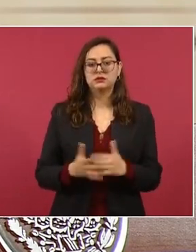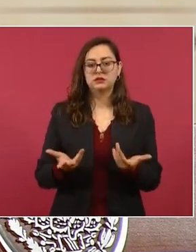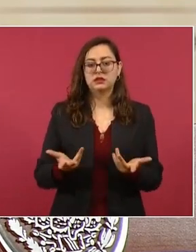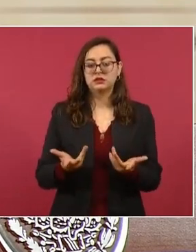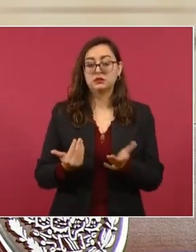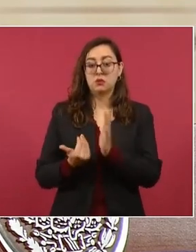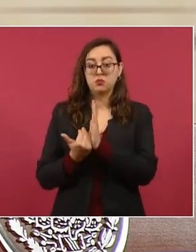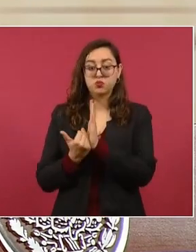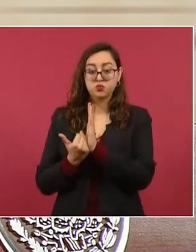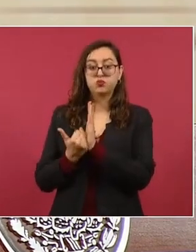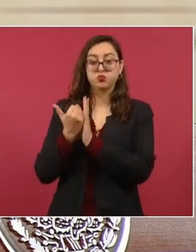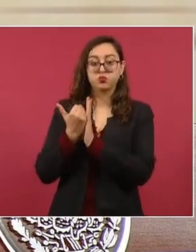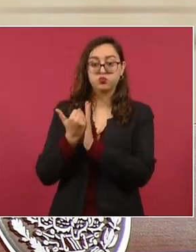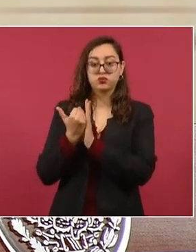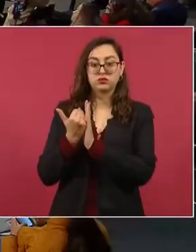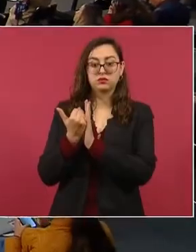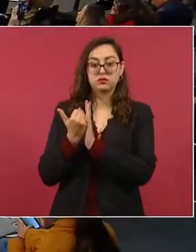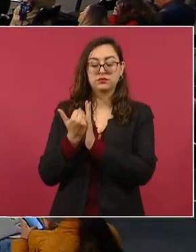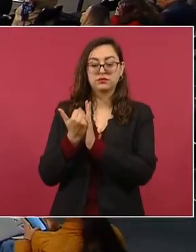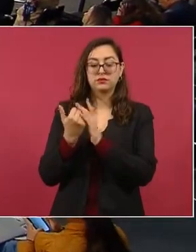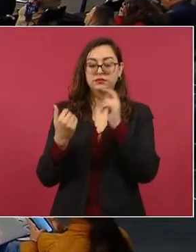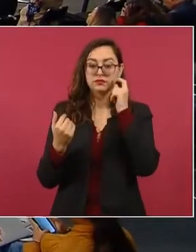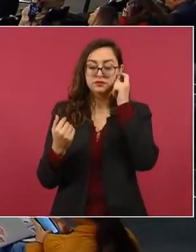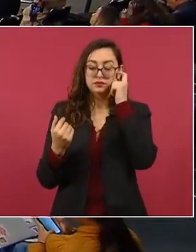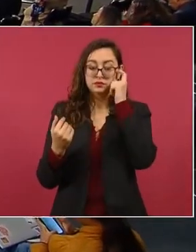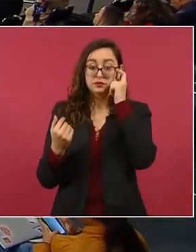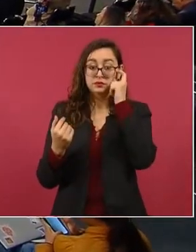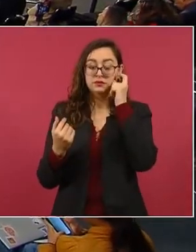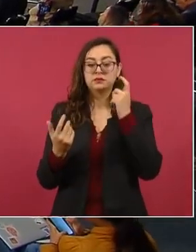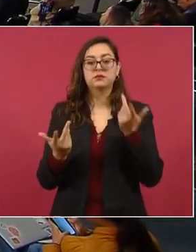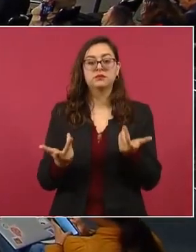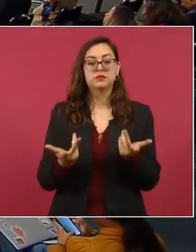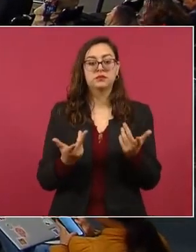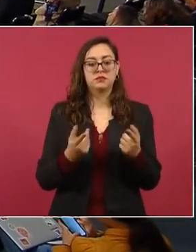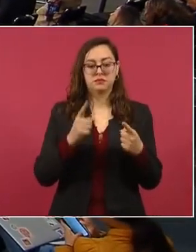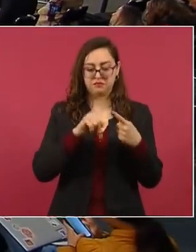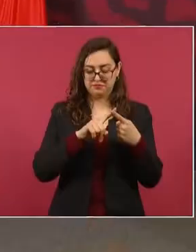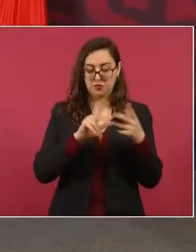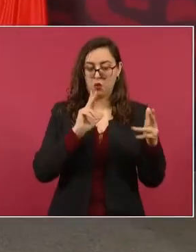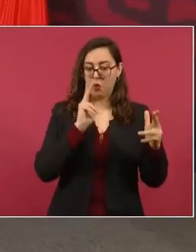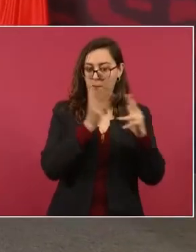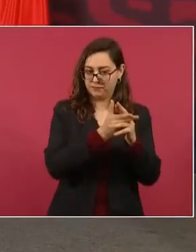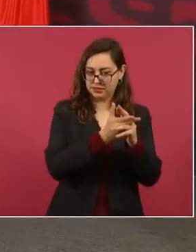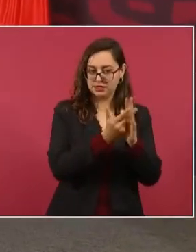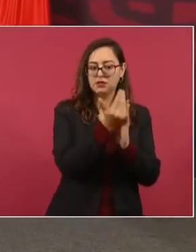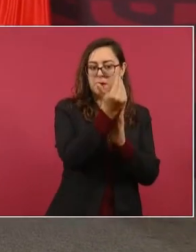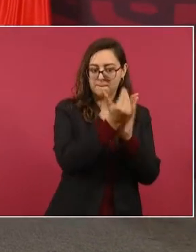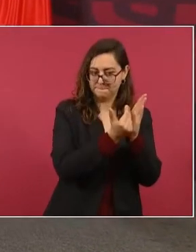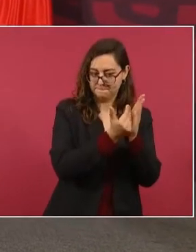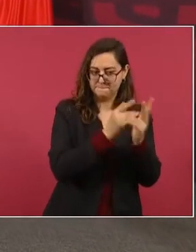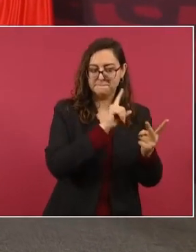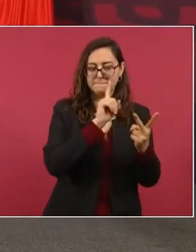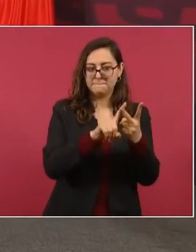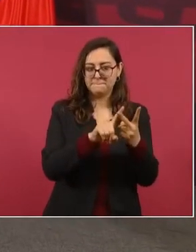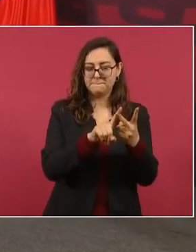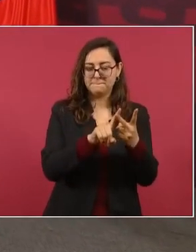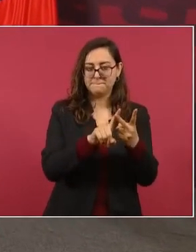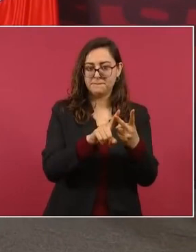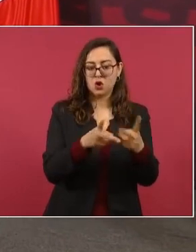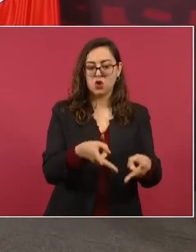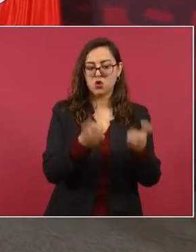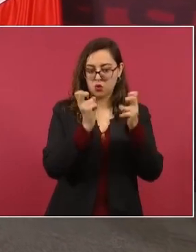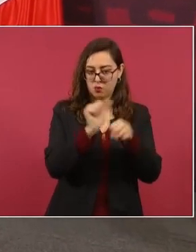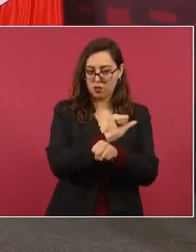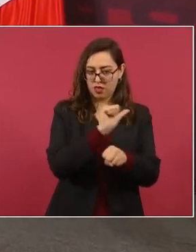incremento. O sea, va a la baja homicidios, va a la baja robo